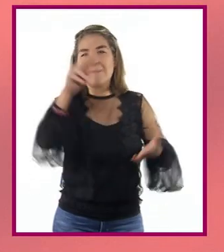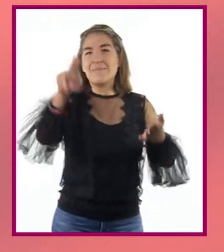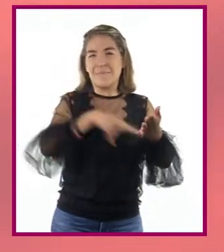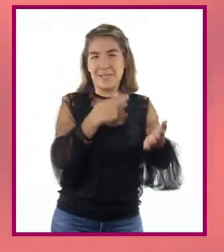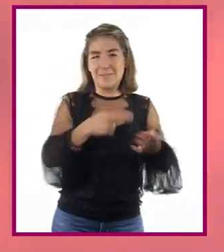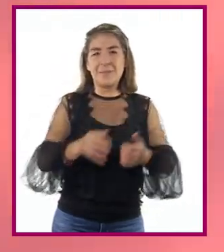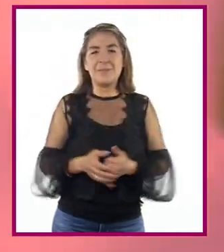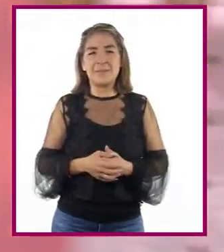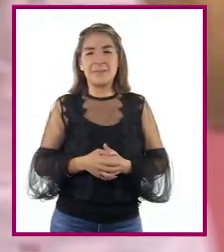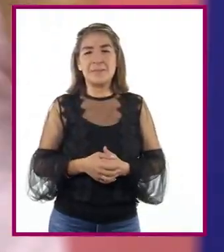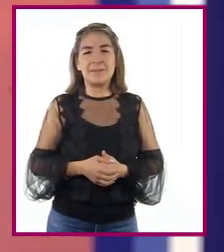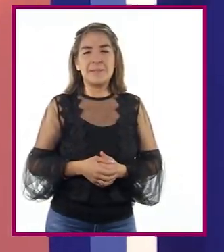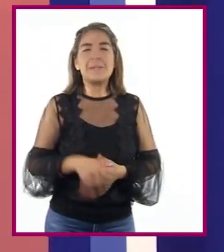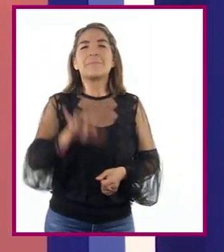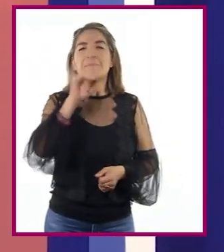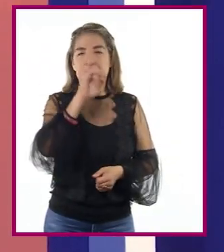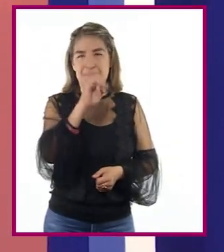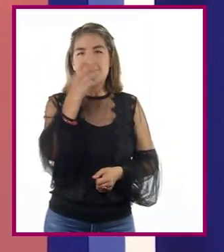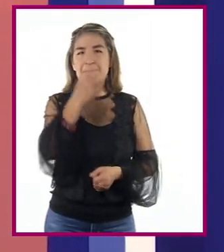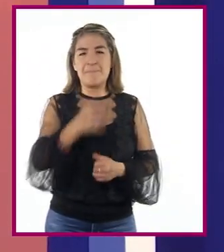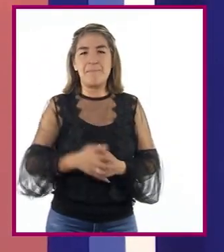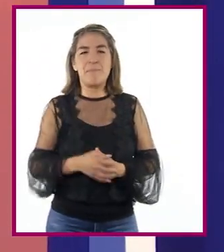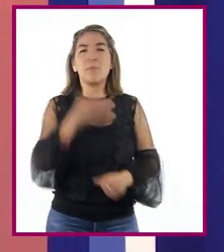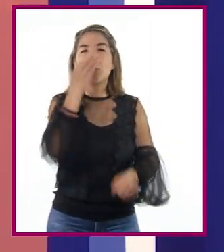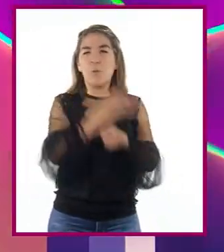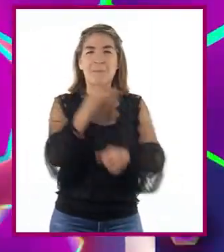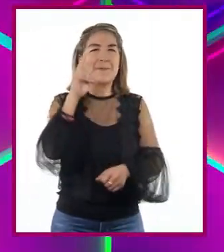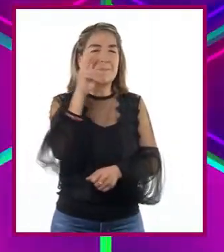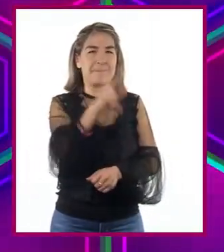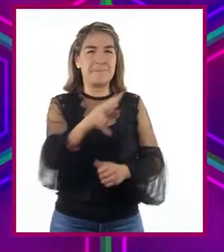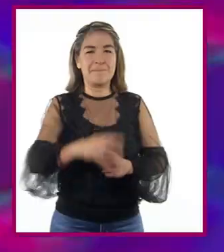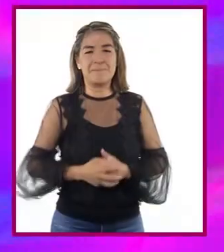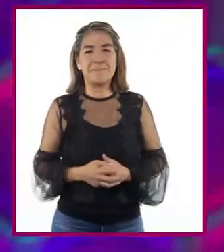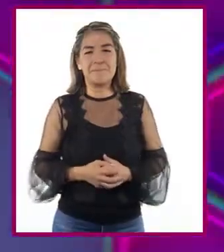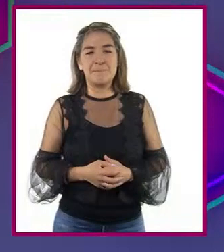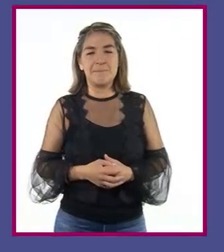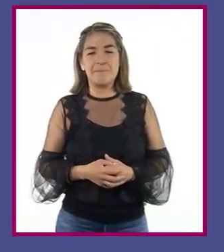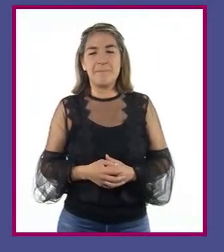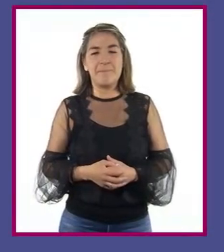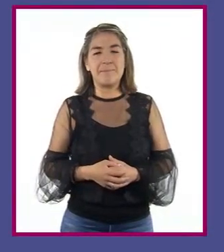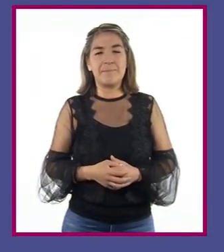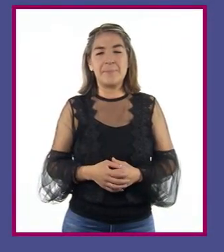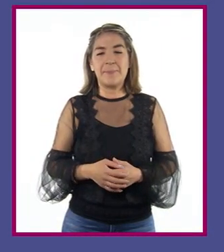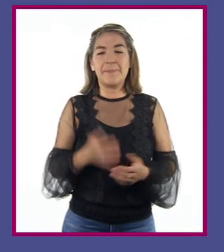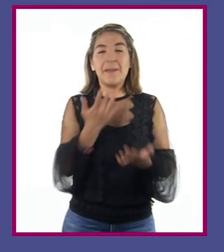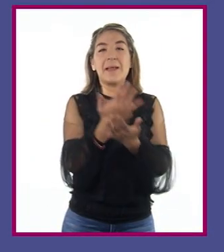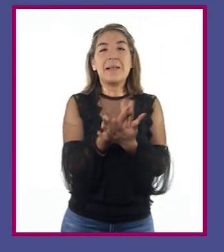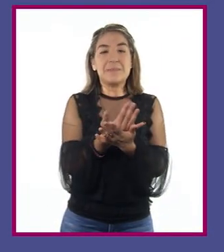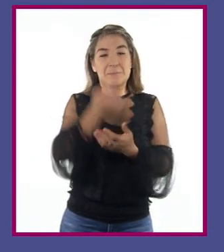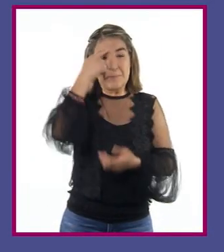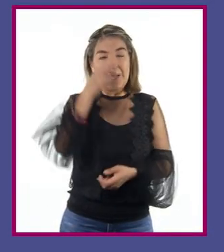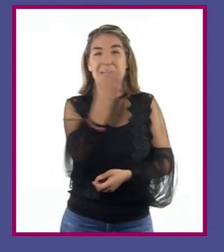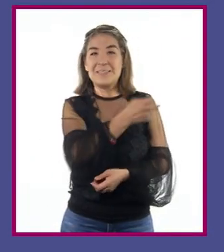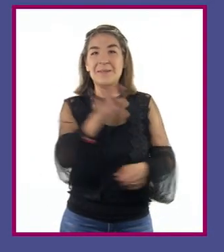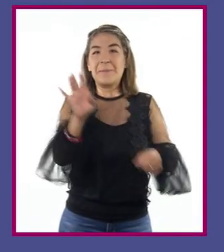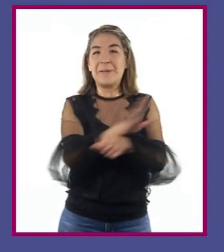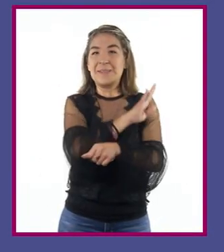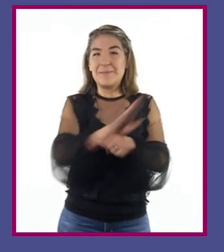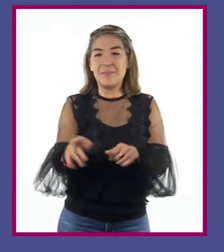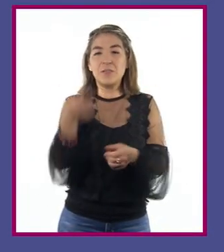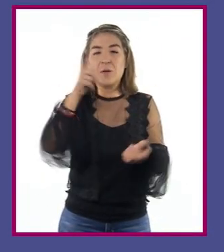¿verdad, profesora? Así es. Veamos. En espera de verme beneficiado con mi